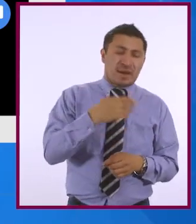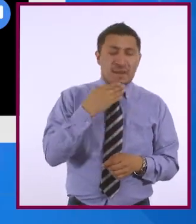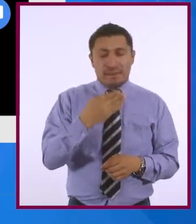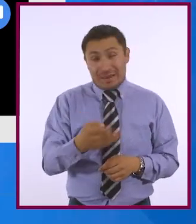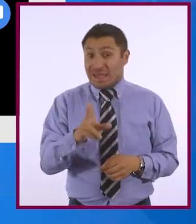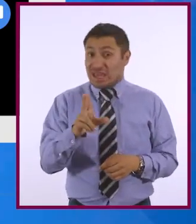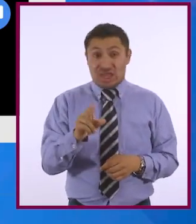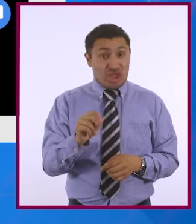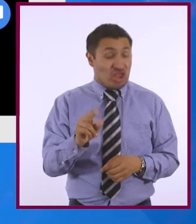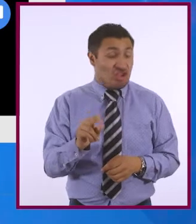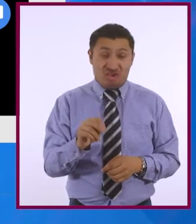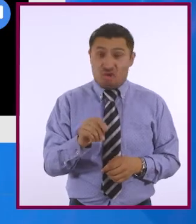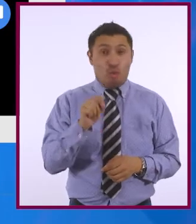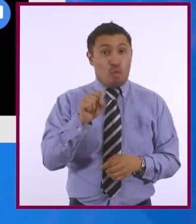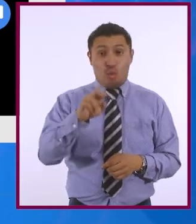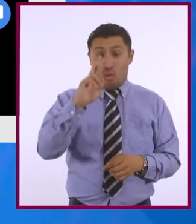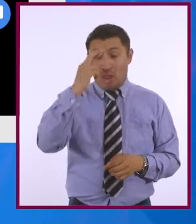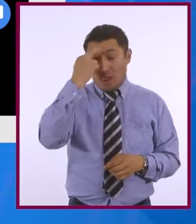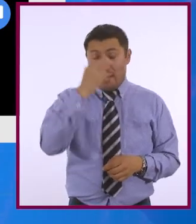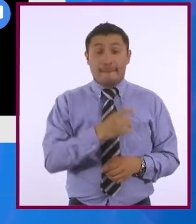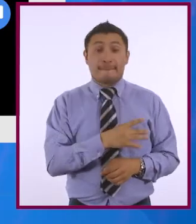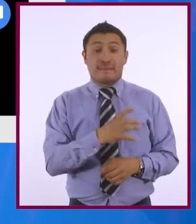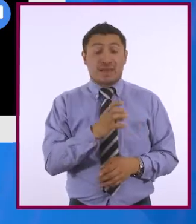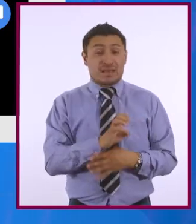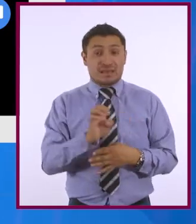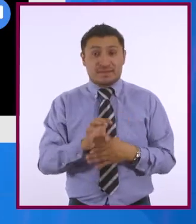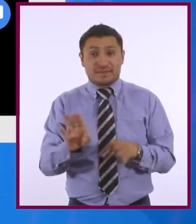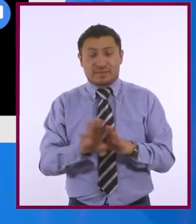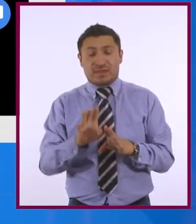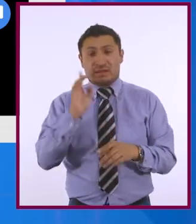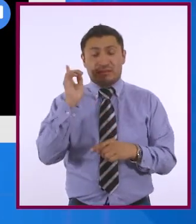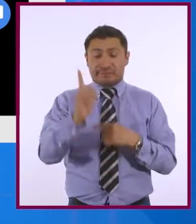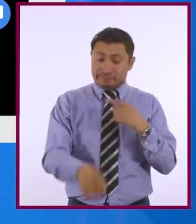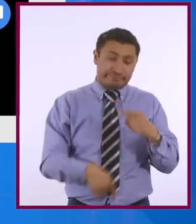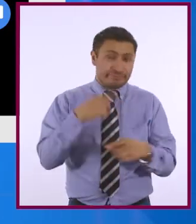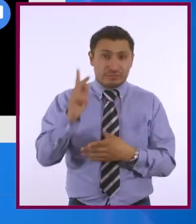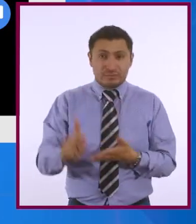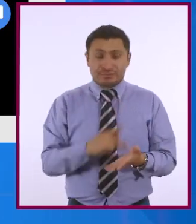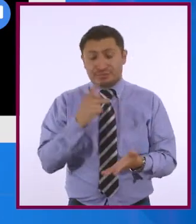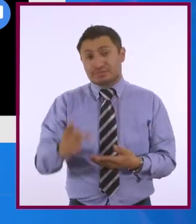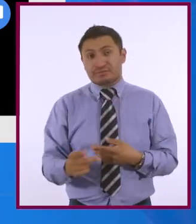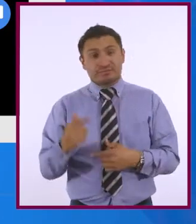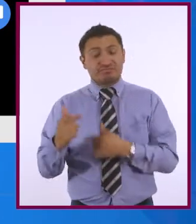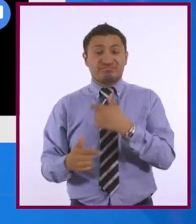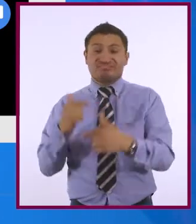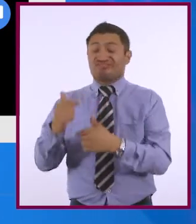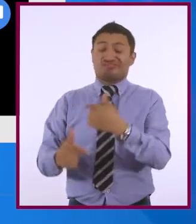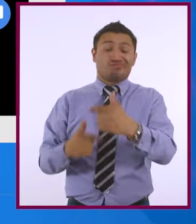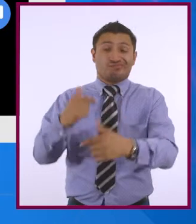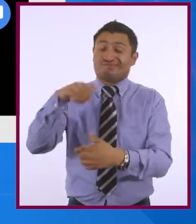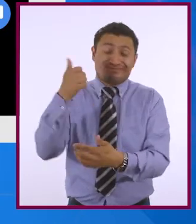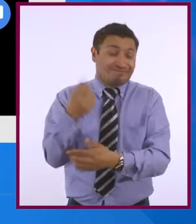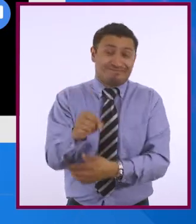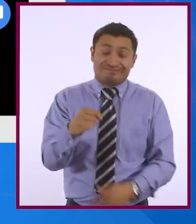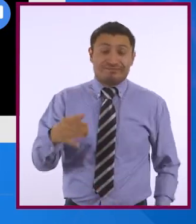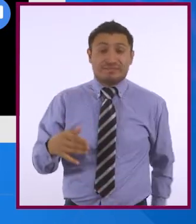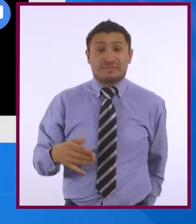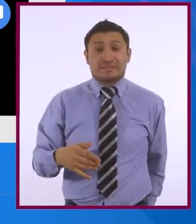¿no? Sino recuerda el miedo y entonces reproduce un círculo de violencia o puede reproducir un círculo de